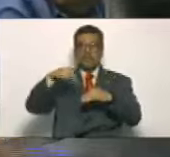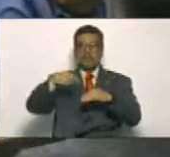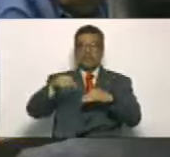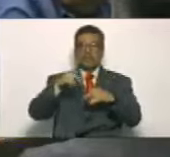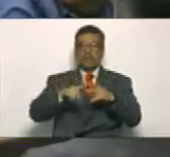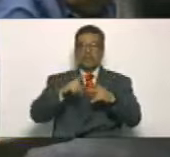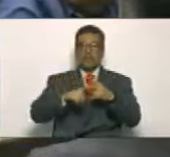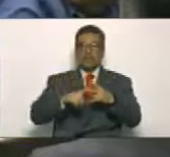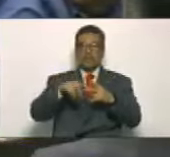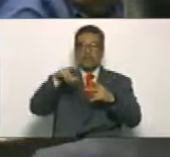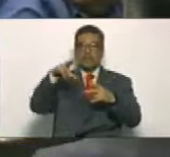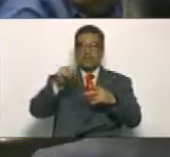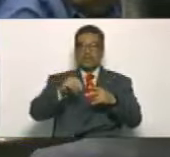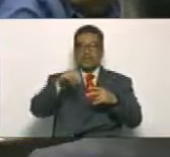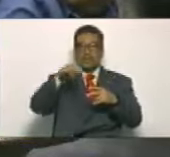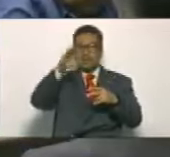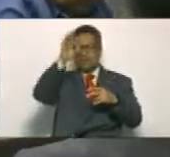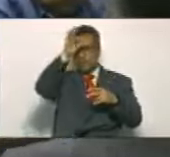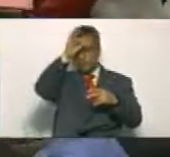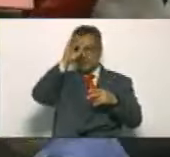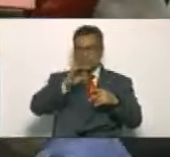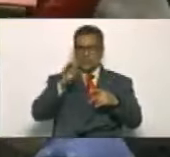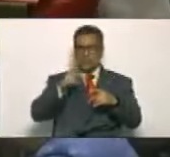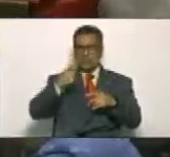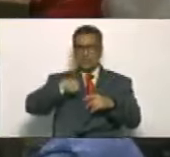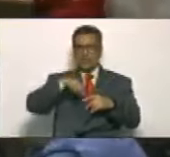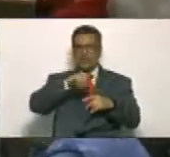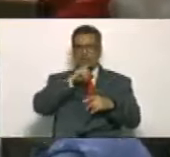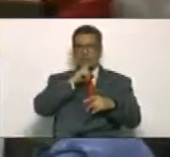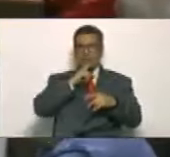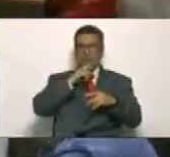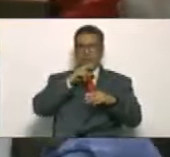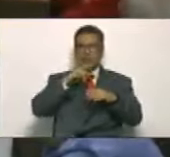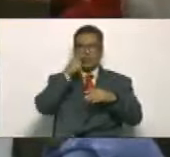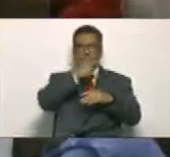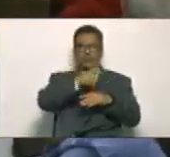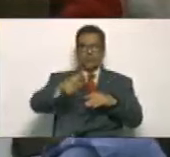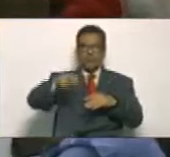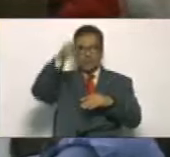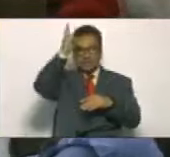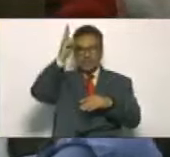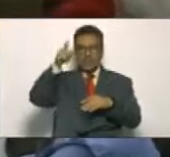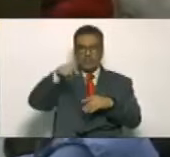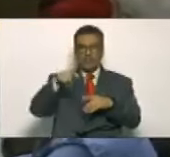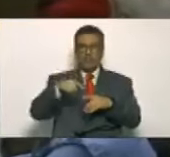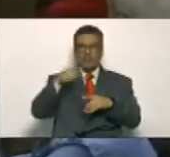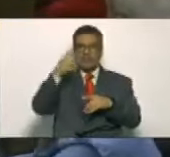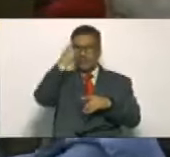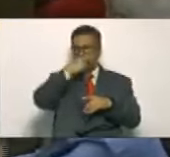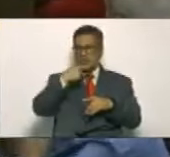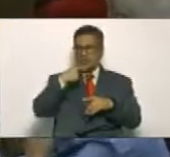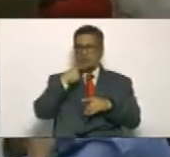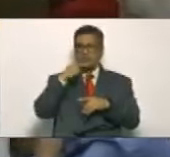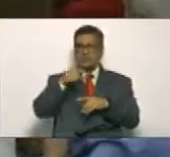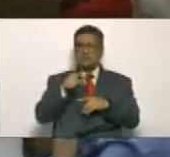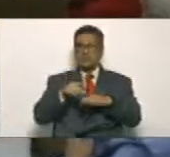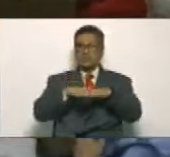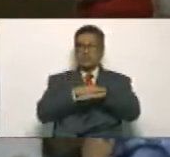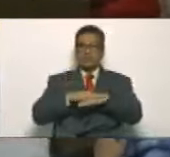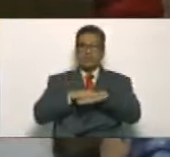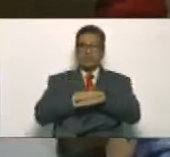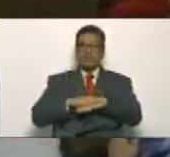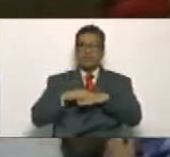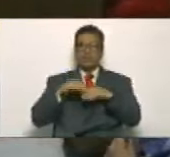los irracionales. Los irracionales éramos los pueblos indígenas. Y eso era en nuestra cara. Eso es